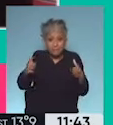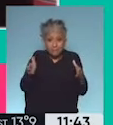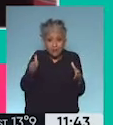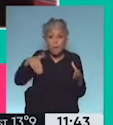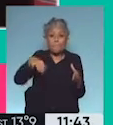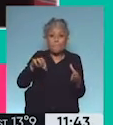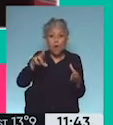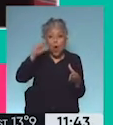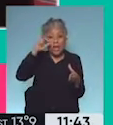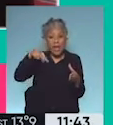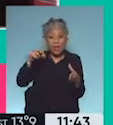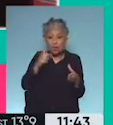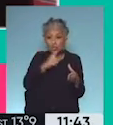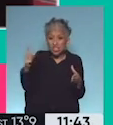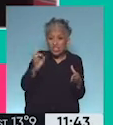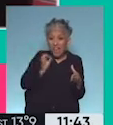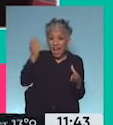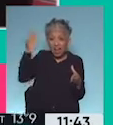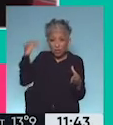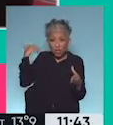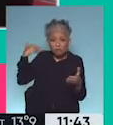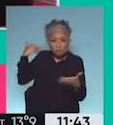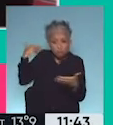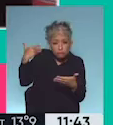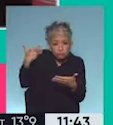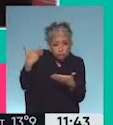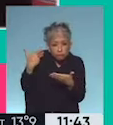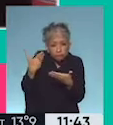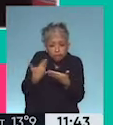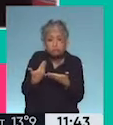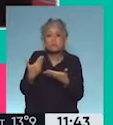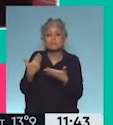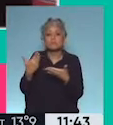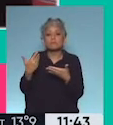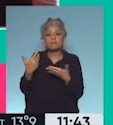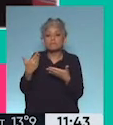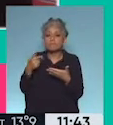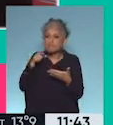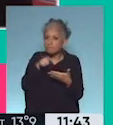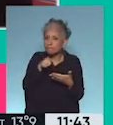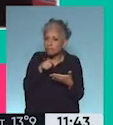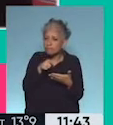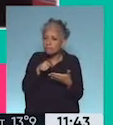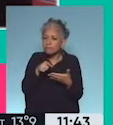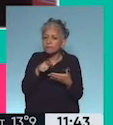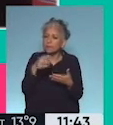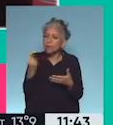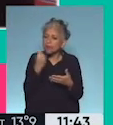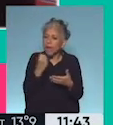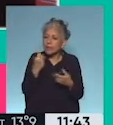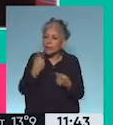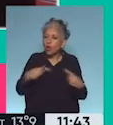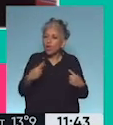más empezó visionariamente a pensar y a ver y a accionar en cosas que tienen que ver con las necesidades de hoy.